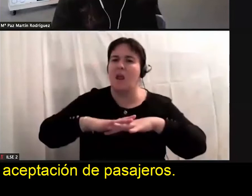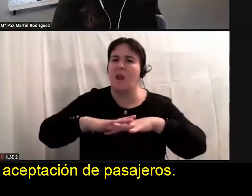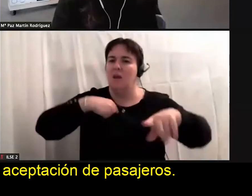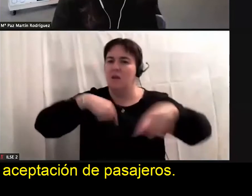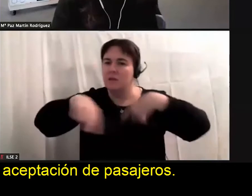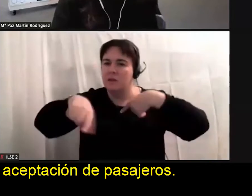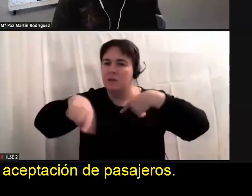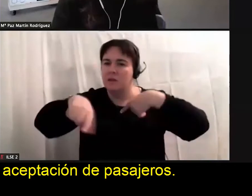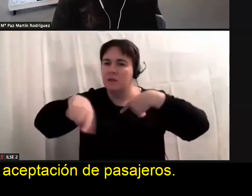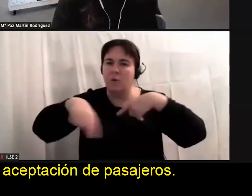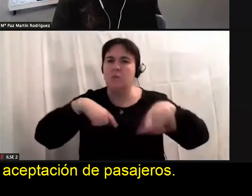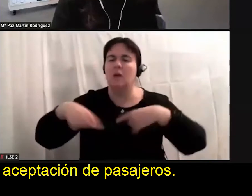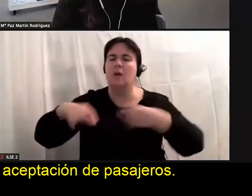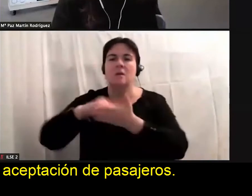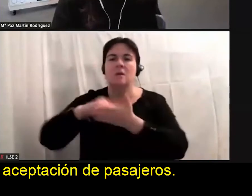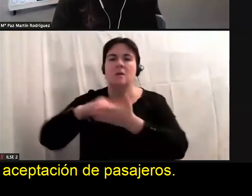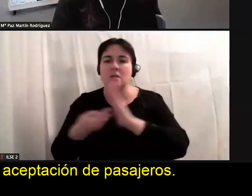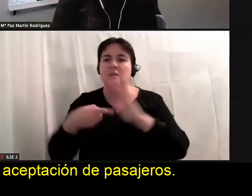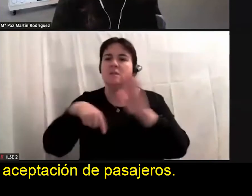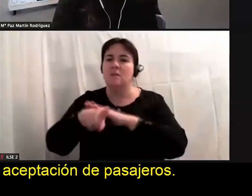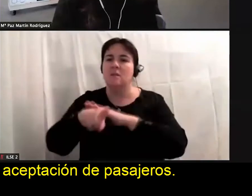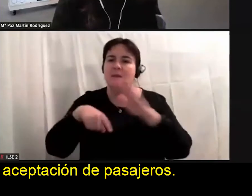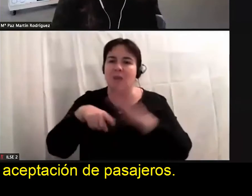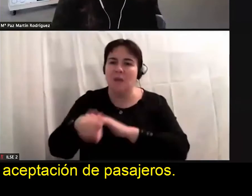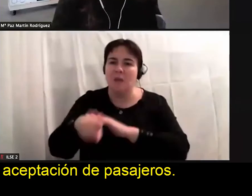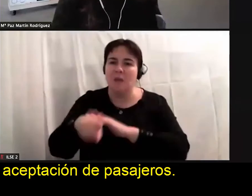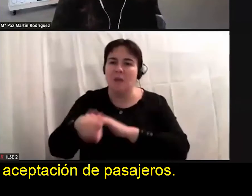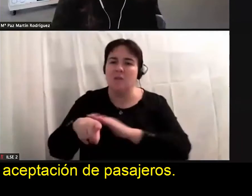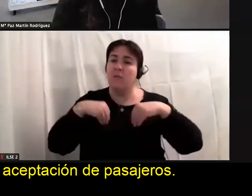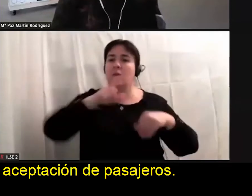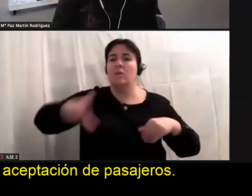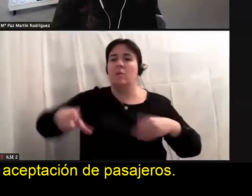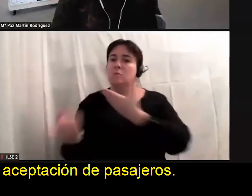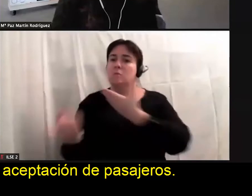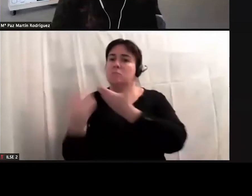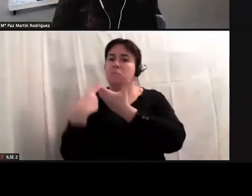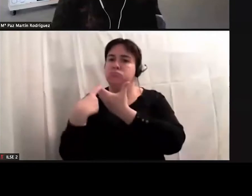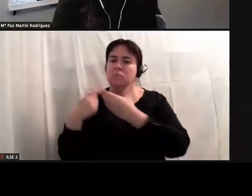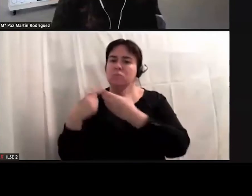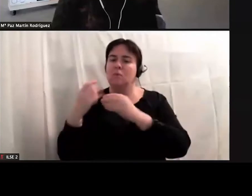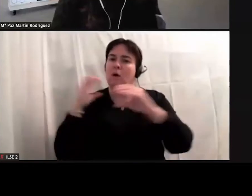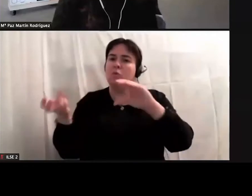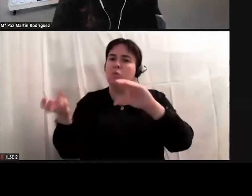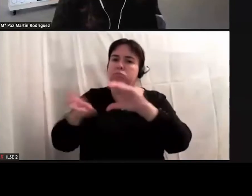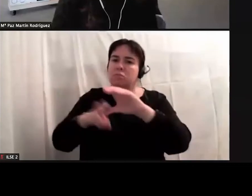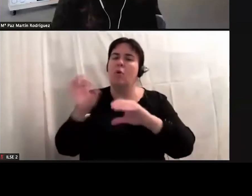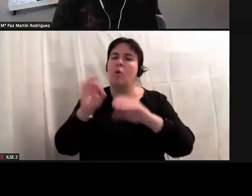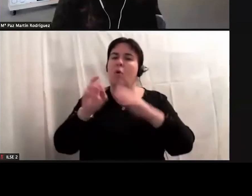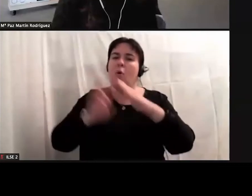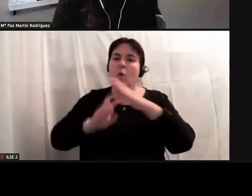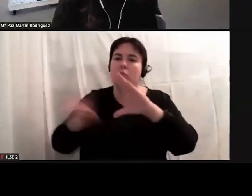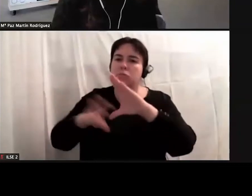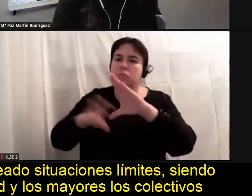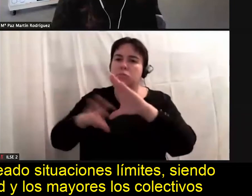sistemas de gestión y de aceptación de pasajeros y bueno, yo creo que esa parte hay que tenerla en cuenta, ¿no?